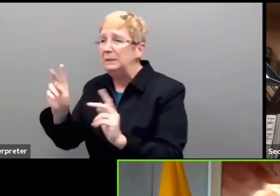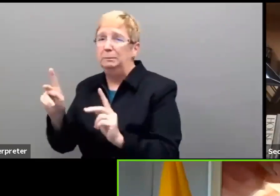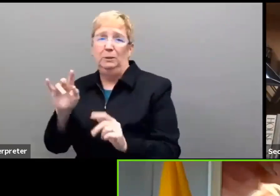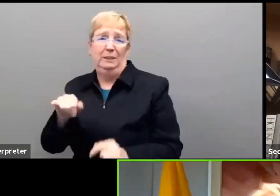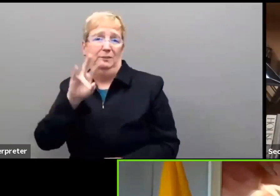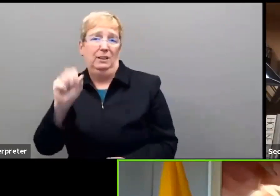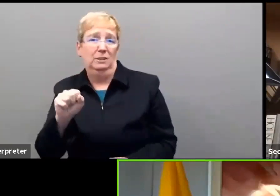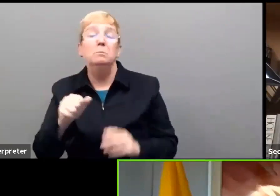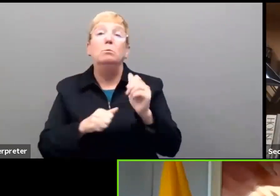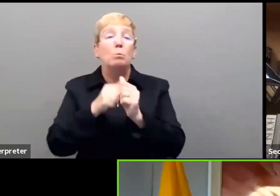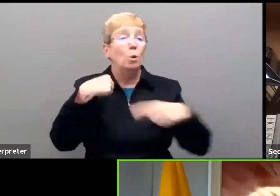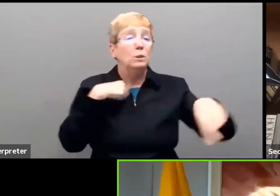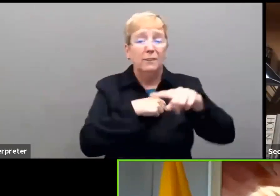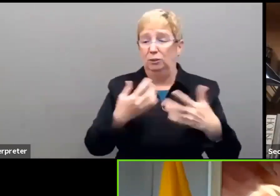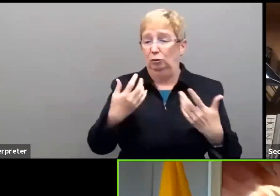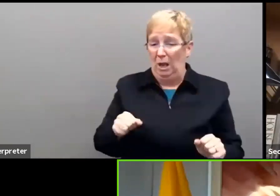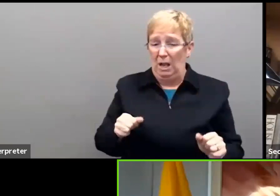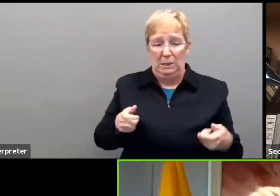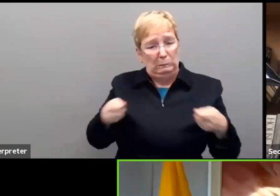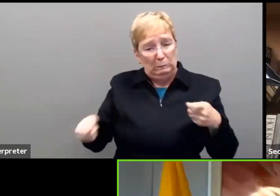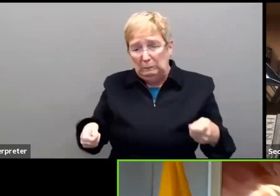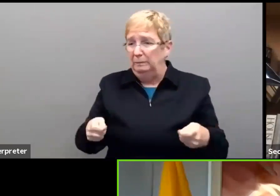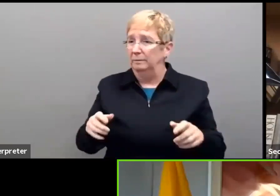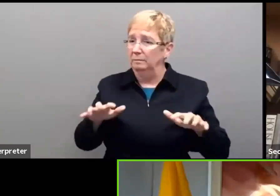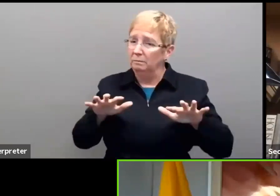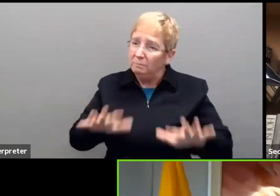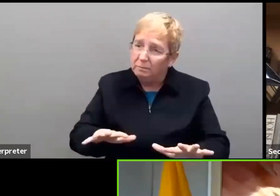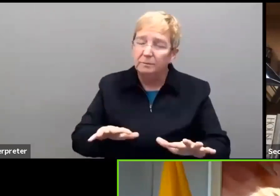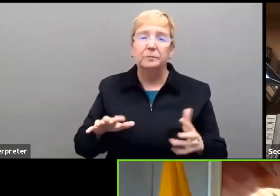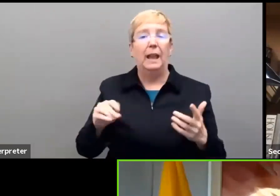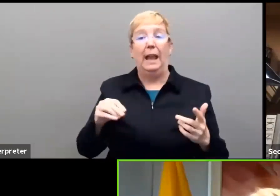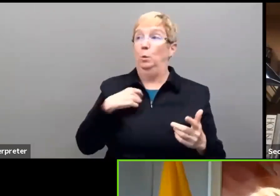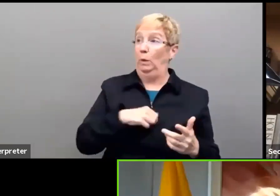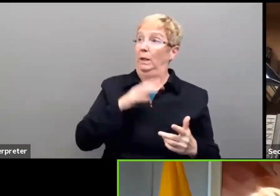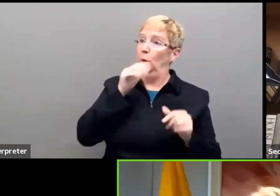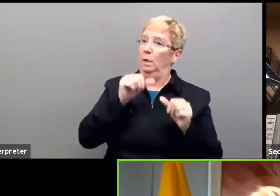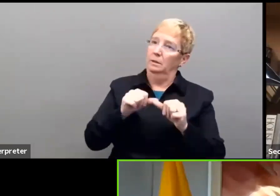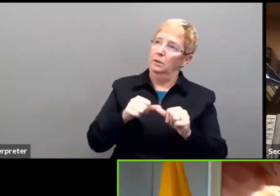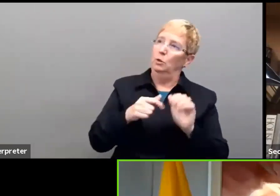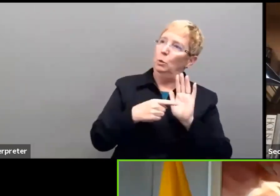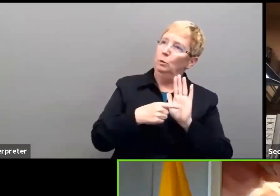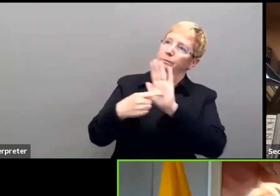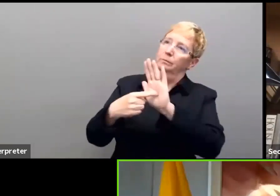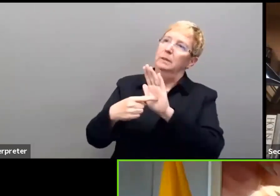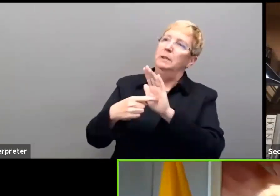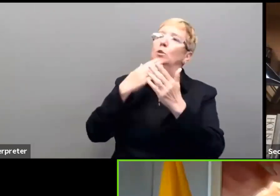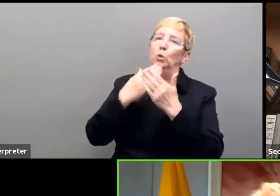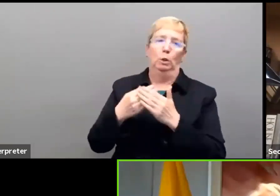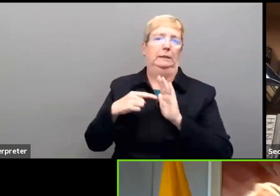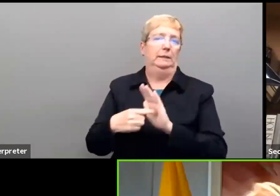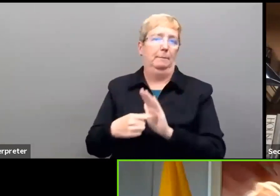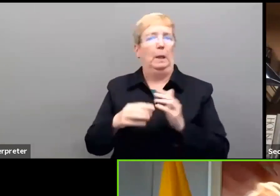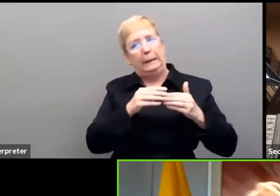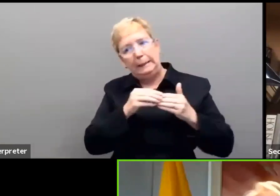noticias nacionales, que realmente no son noticias a veces, es muy politizado, muy